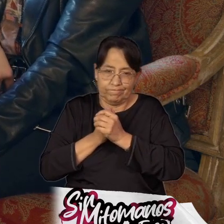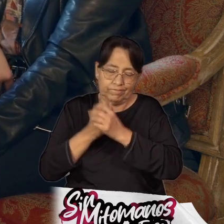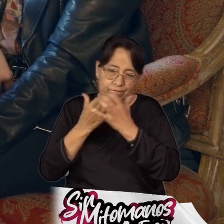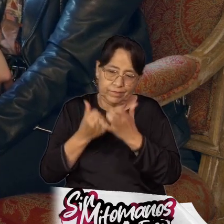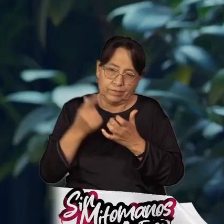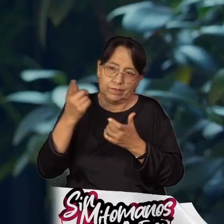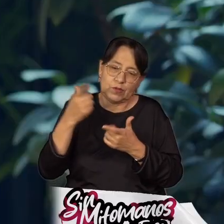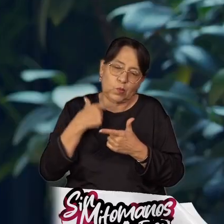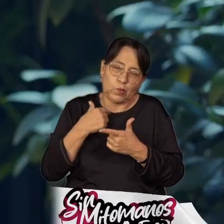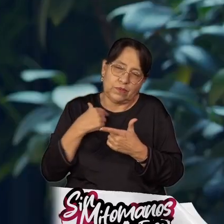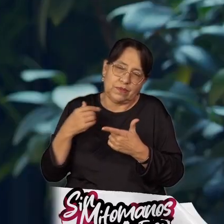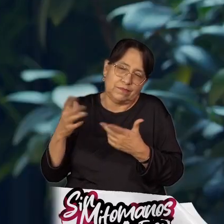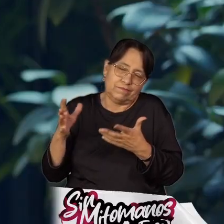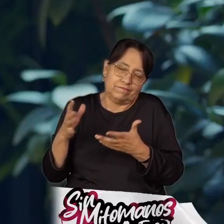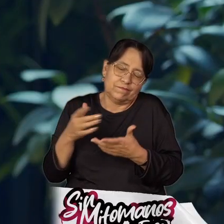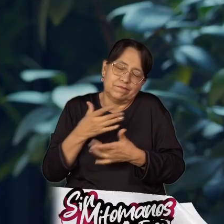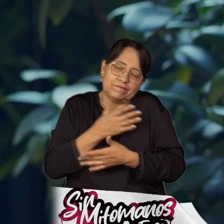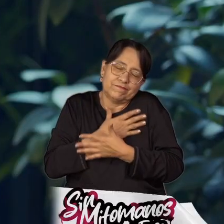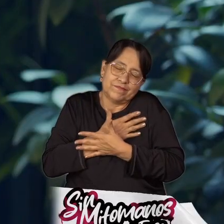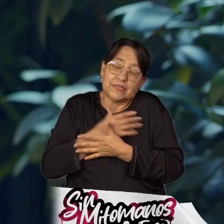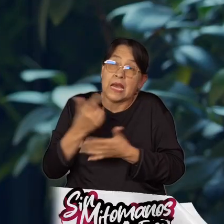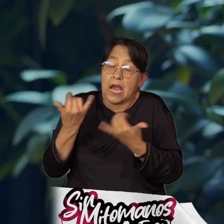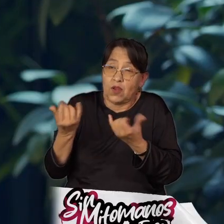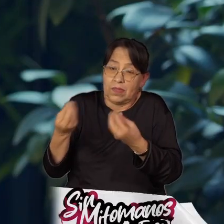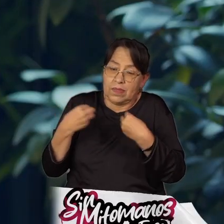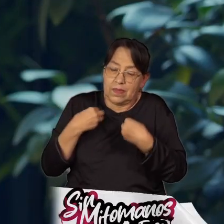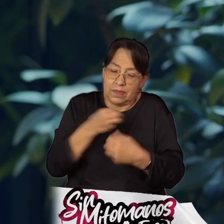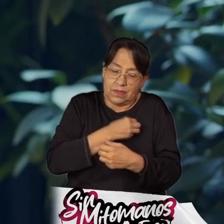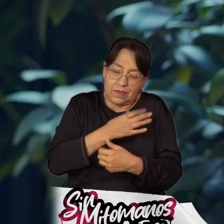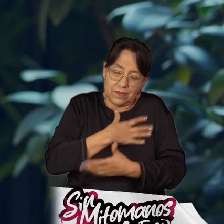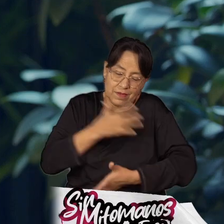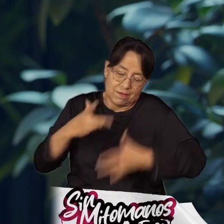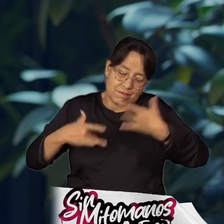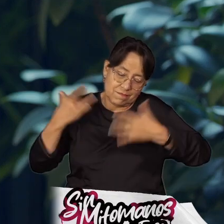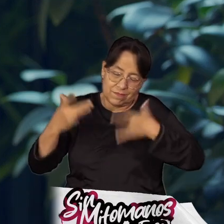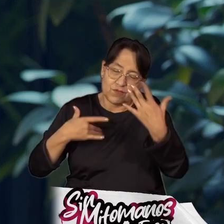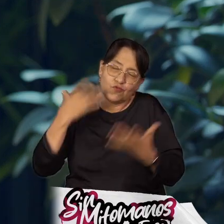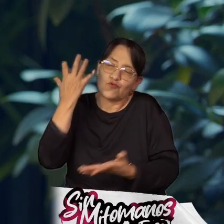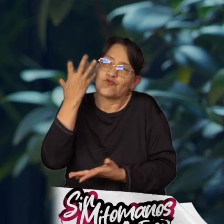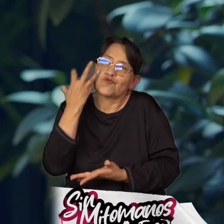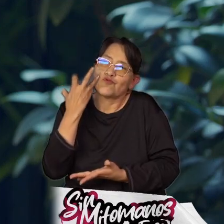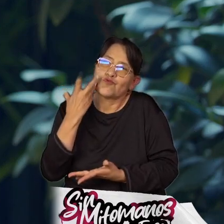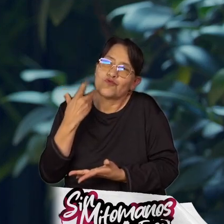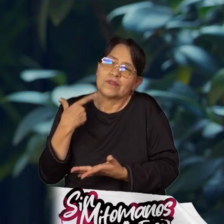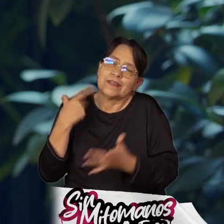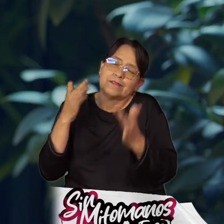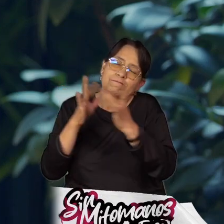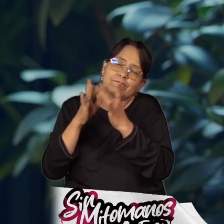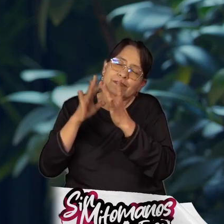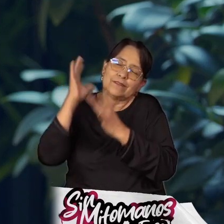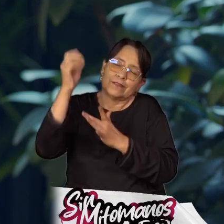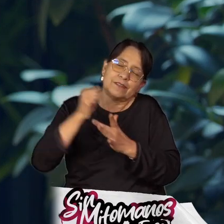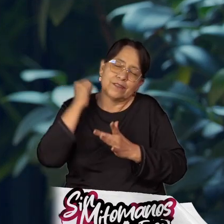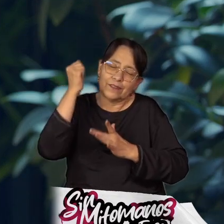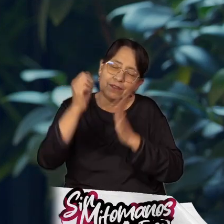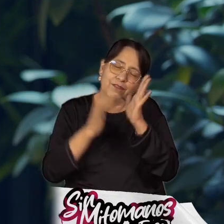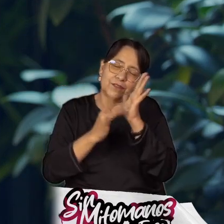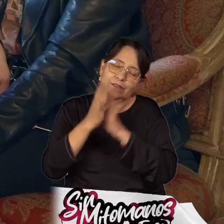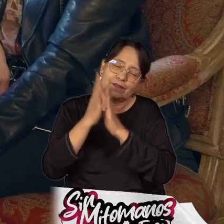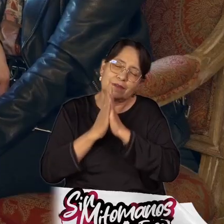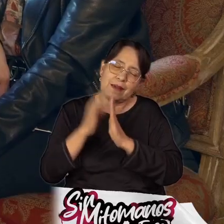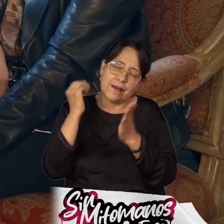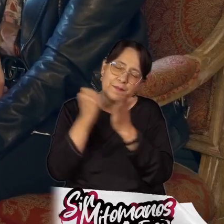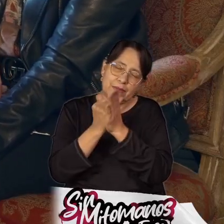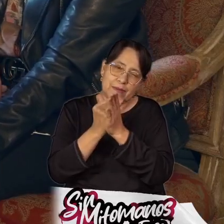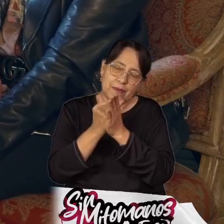y en quien te has complacido, Señor. Danos esa oportunidad de disfrutarte día tras día y vez tras vez en Cristo